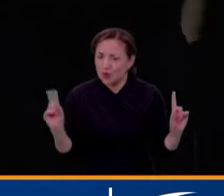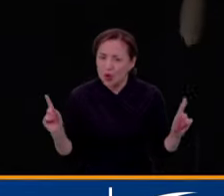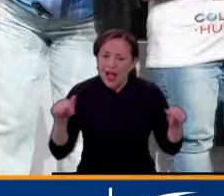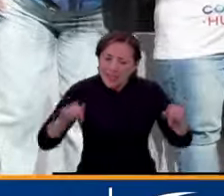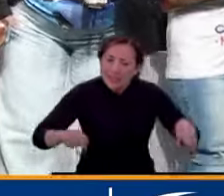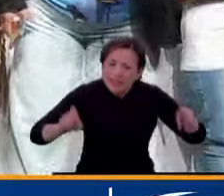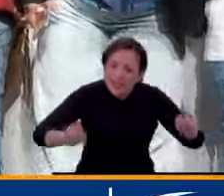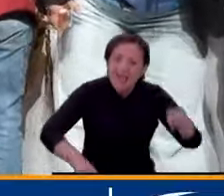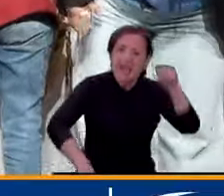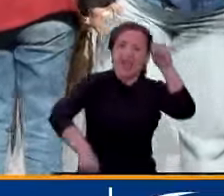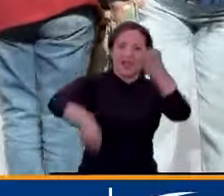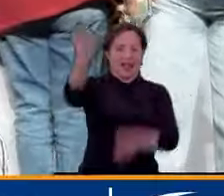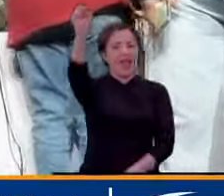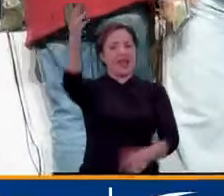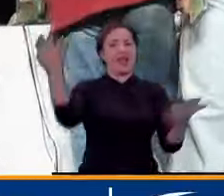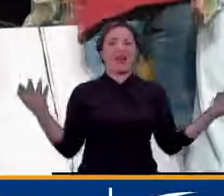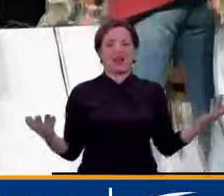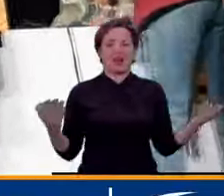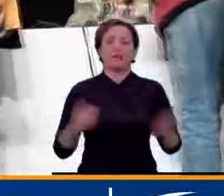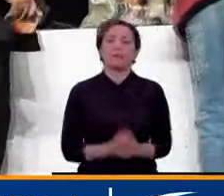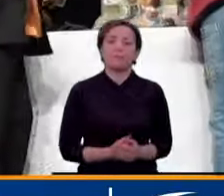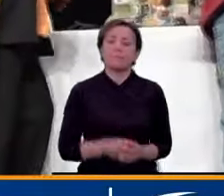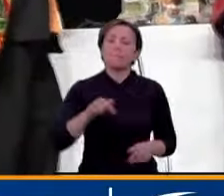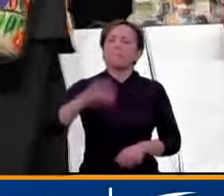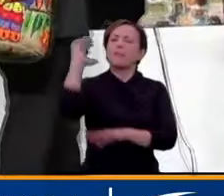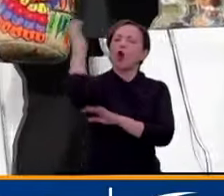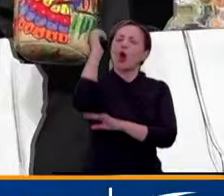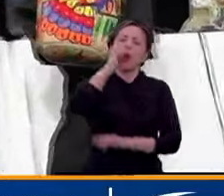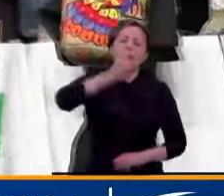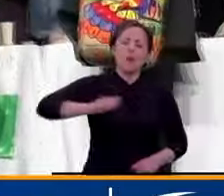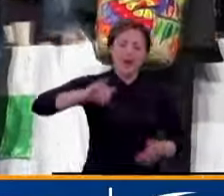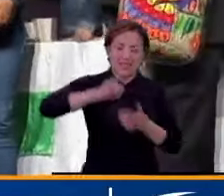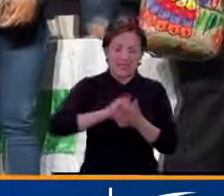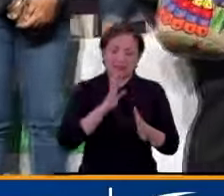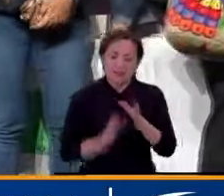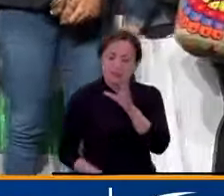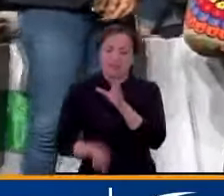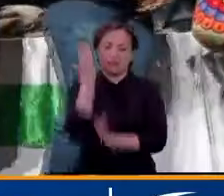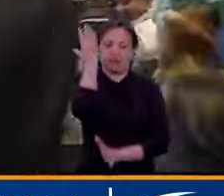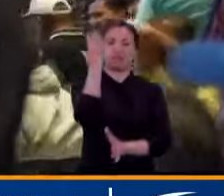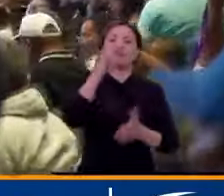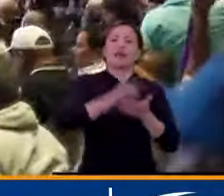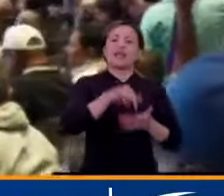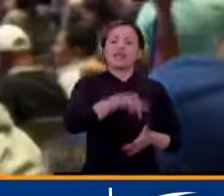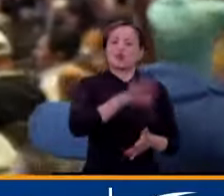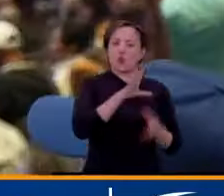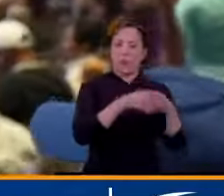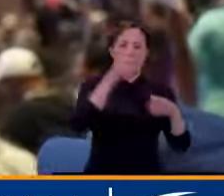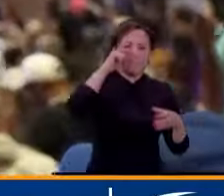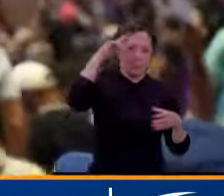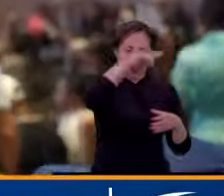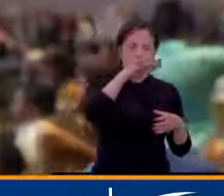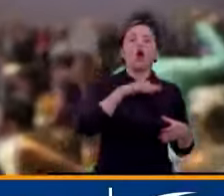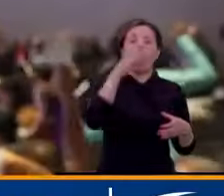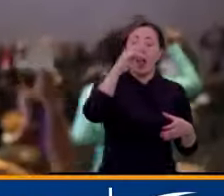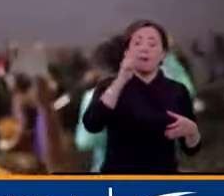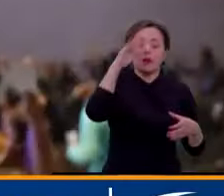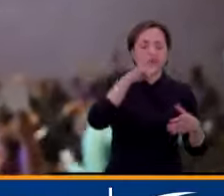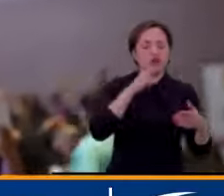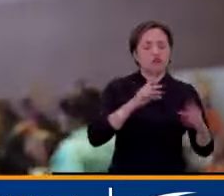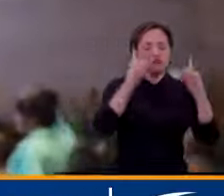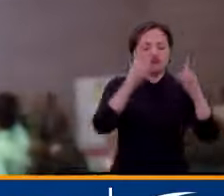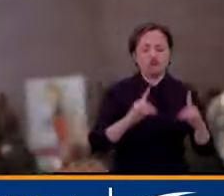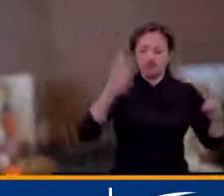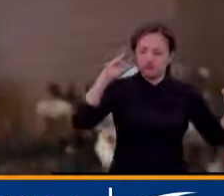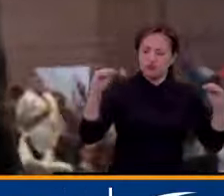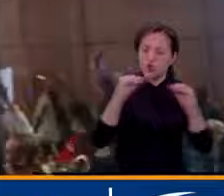ganar. La Colombia Humana, el partido que fundó el presidente Gustavo Petro, ya dio el primer paso. Decidió unir su personería jurídica al pacto histórico